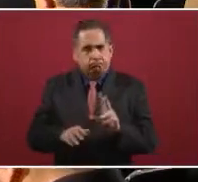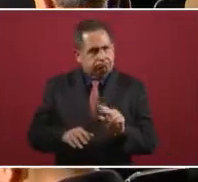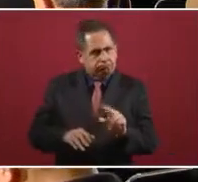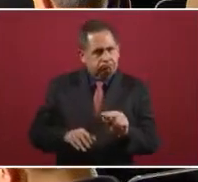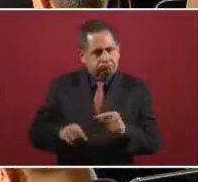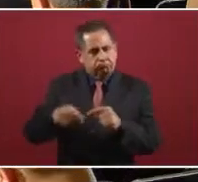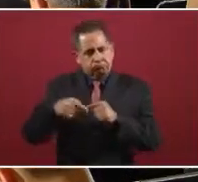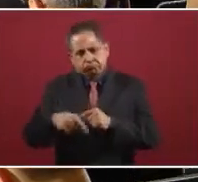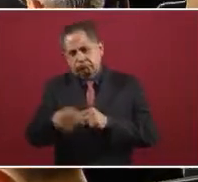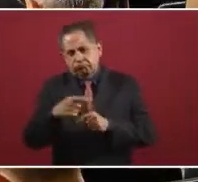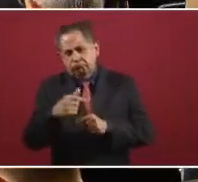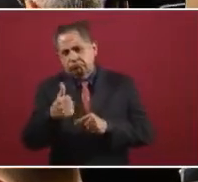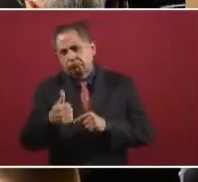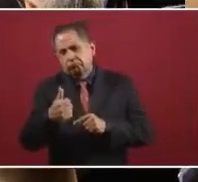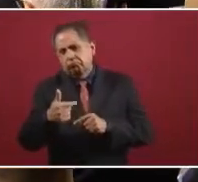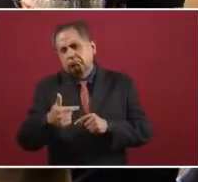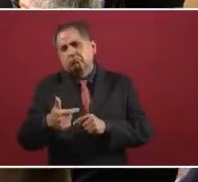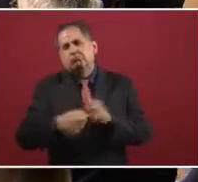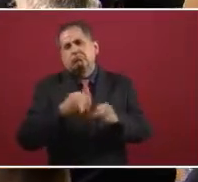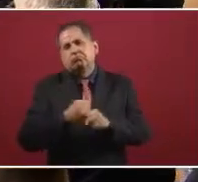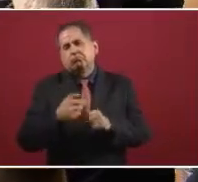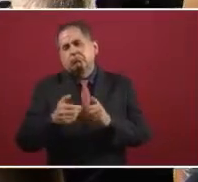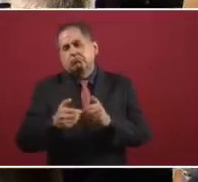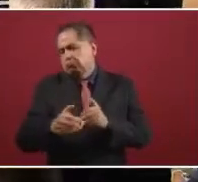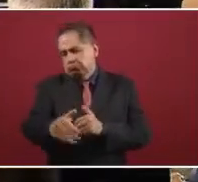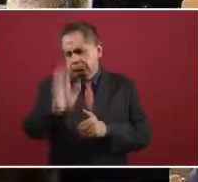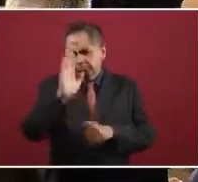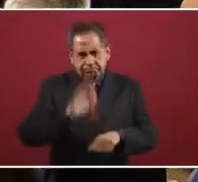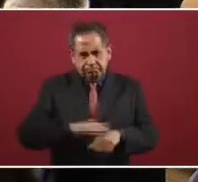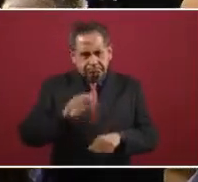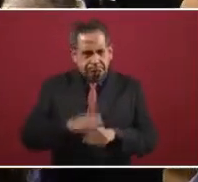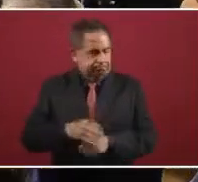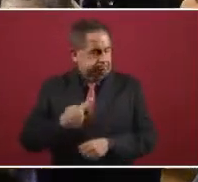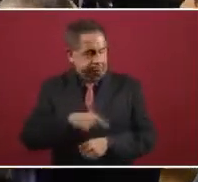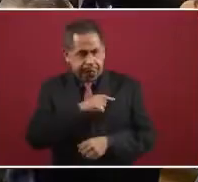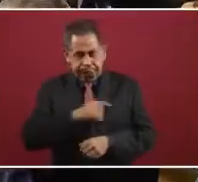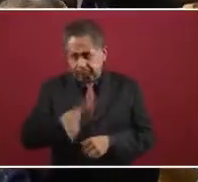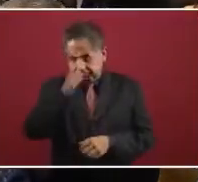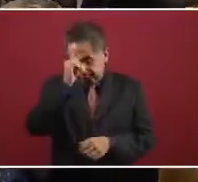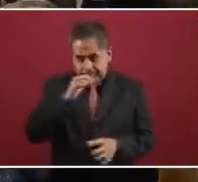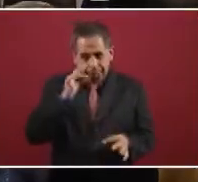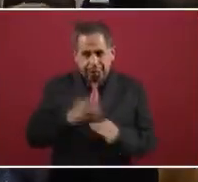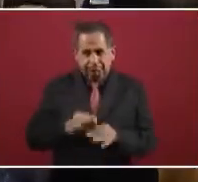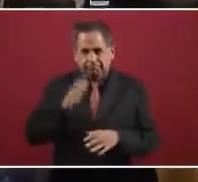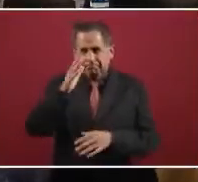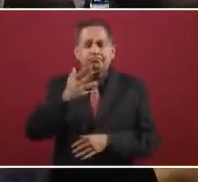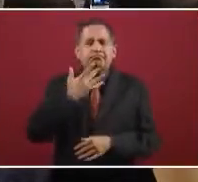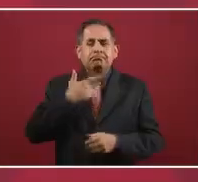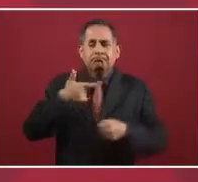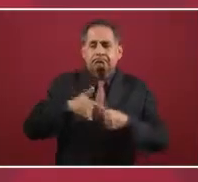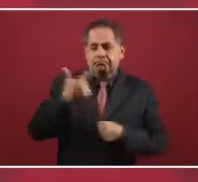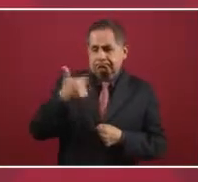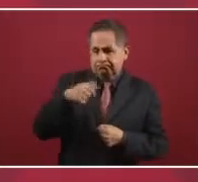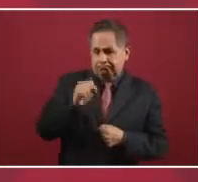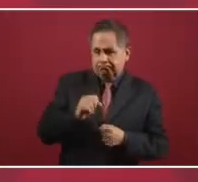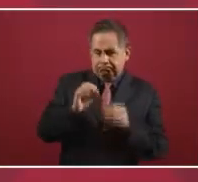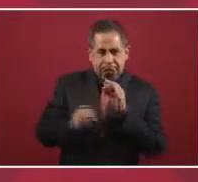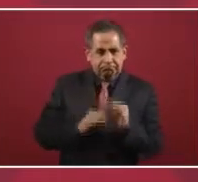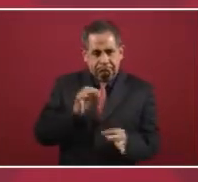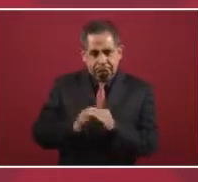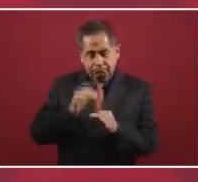sexenio, estamos garantizando con este acuerdo que haya gas